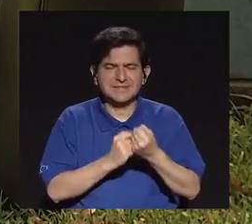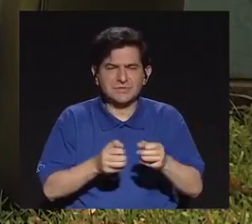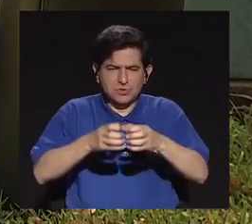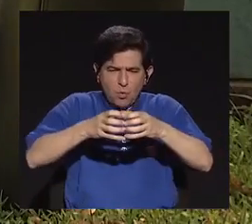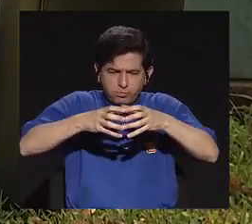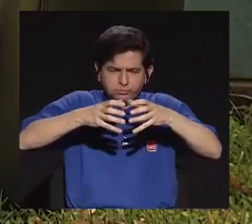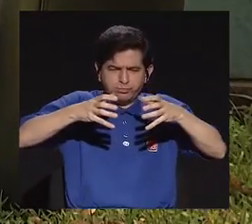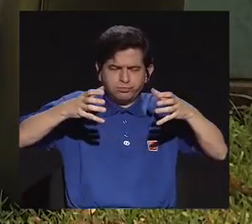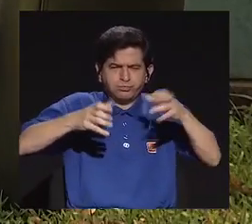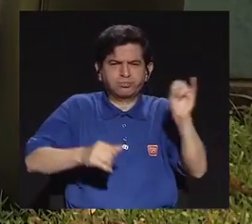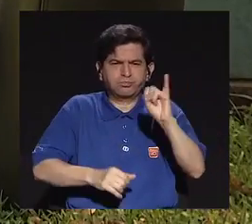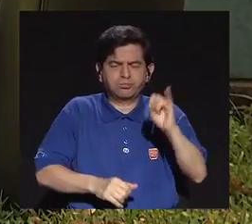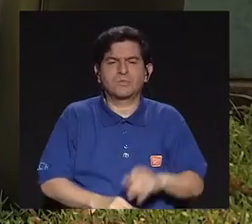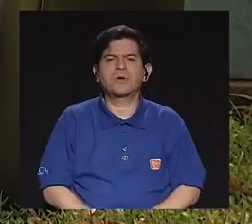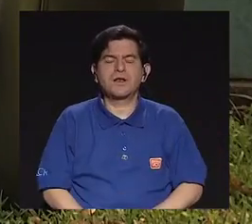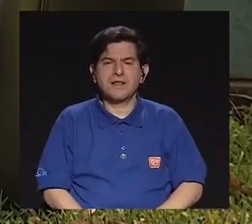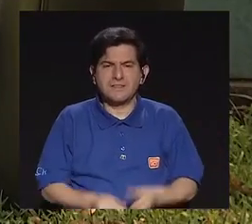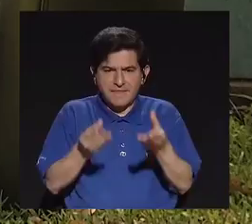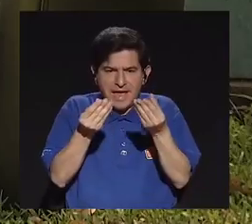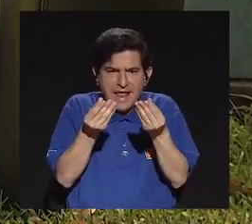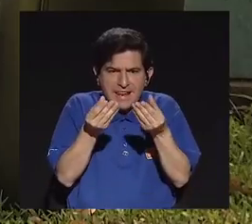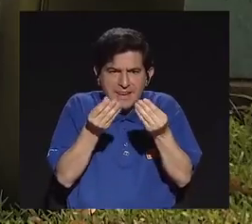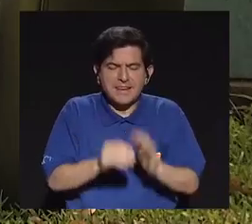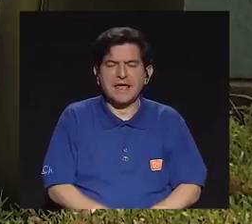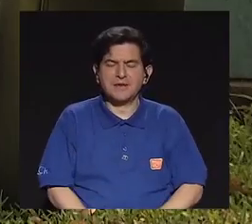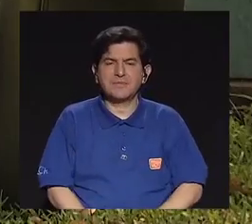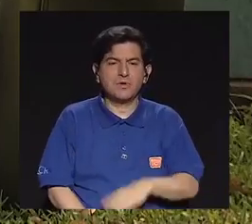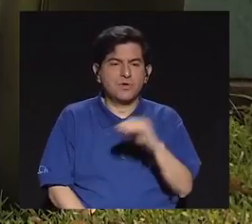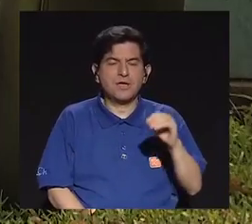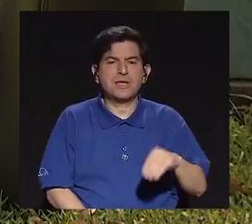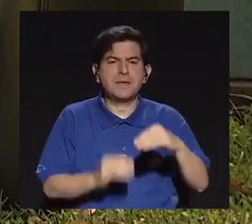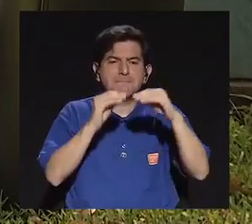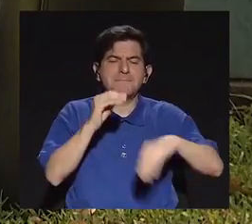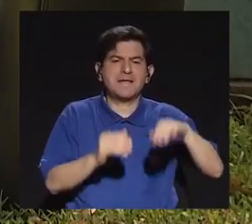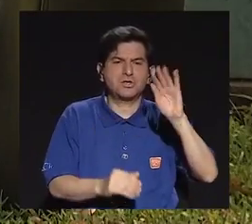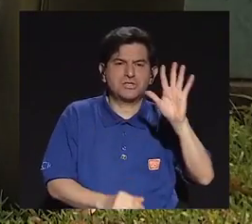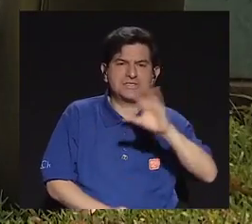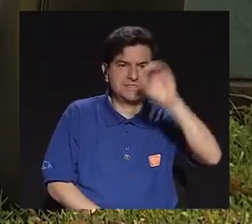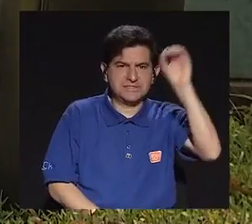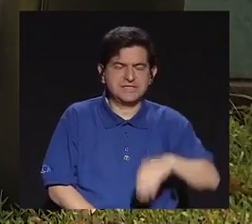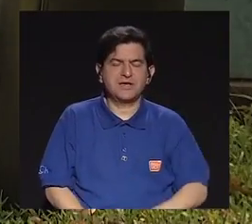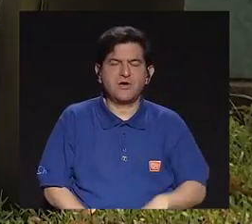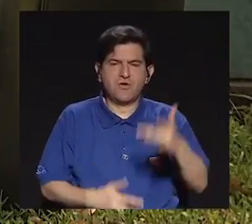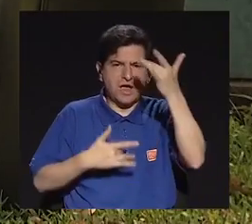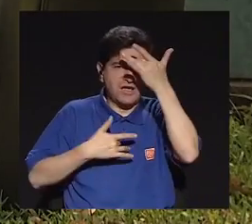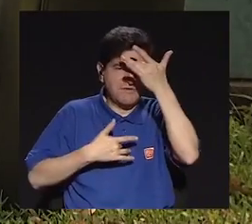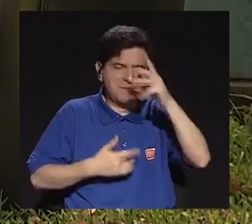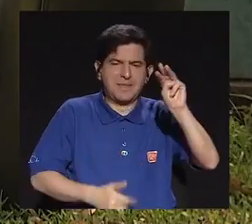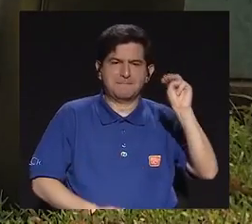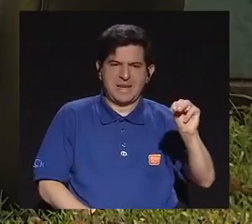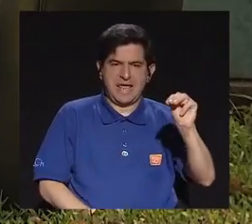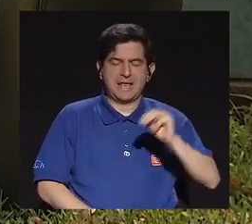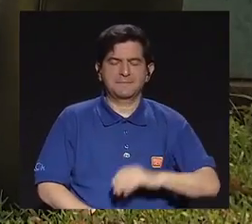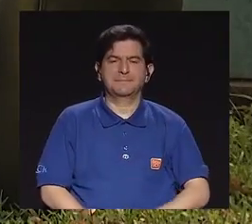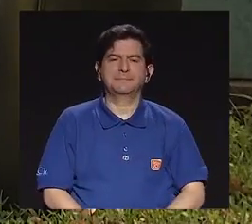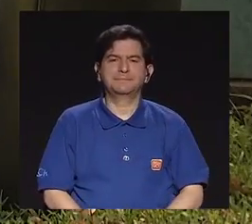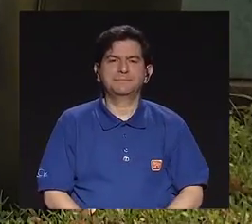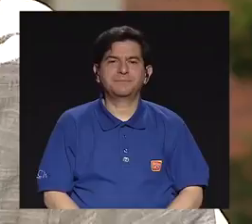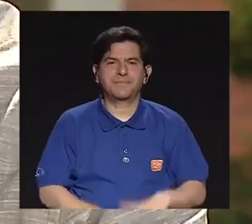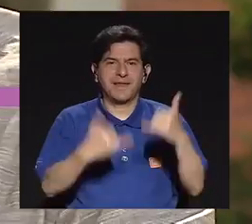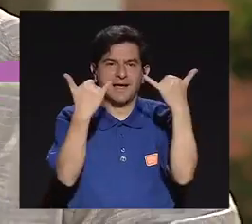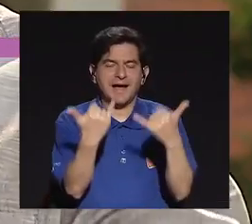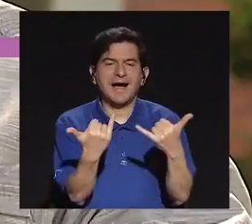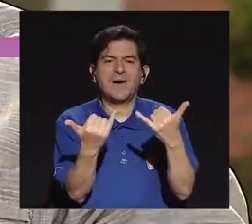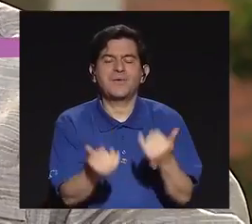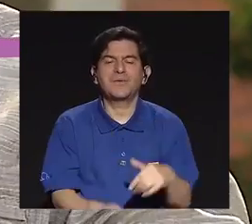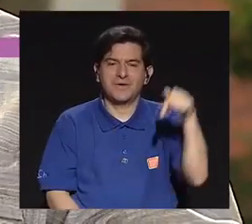una inflamación del nervio del vestíbulo, y menos del 5% va a ser una enfermedad Meniere. Ok. Doctor, vamos a